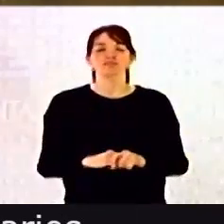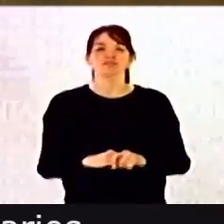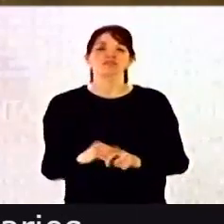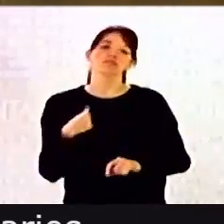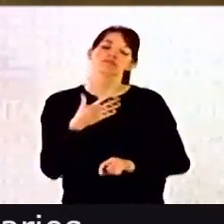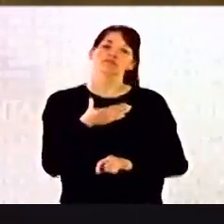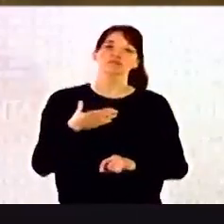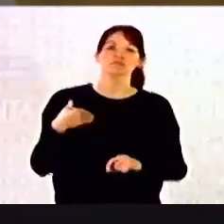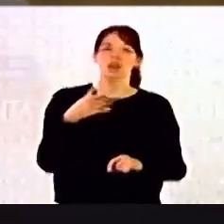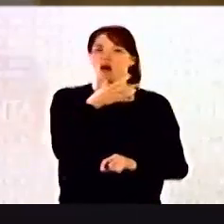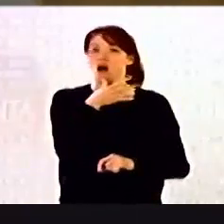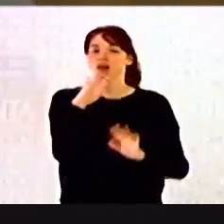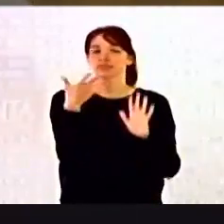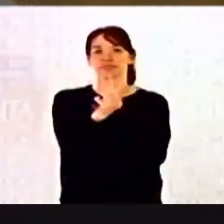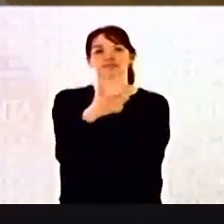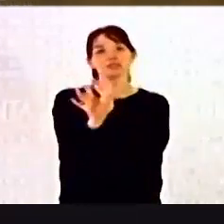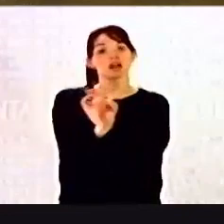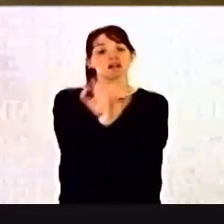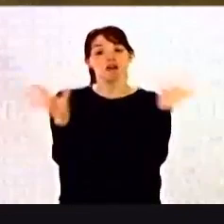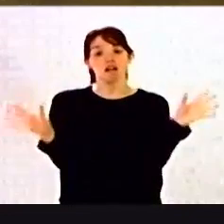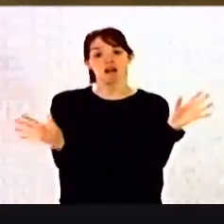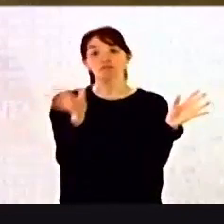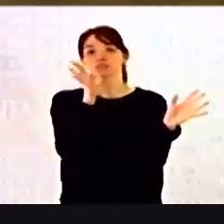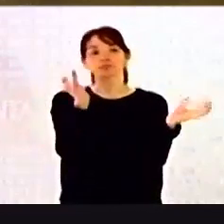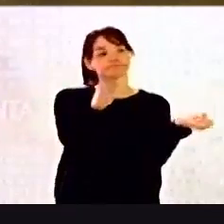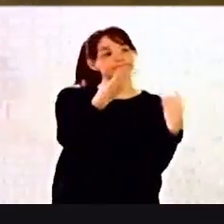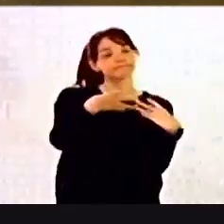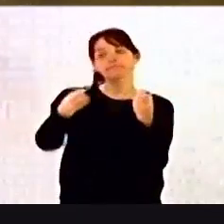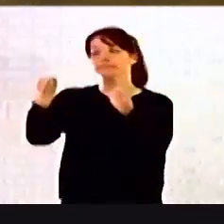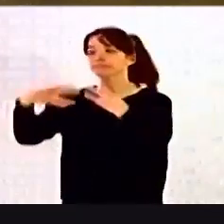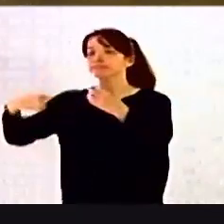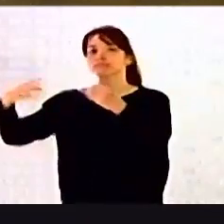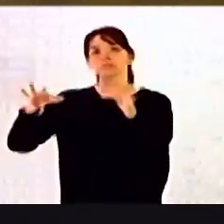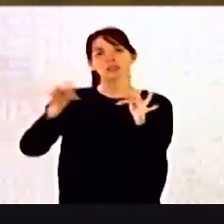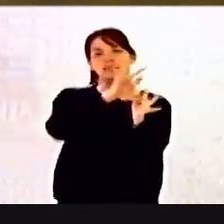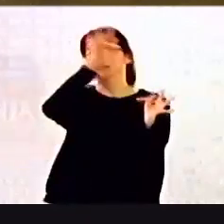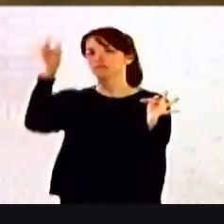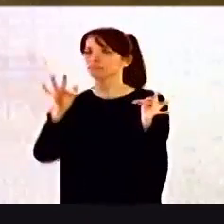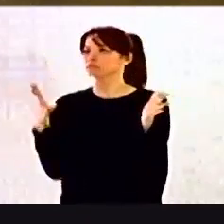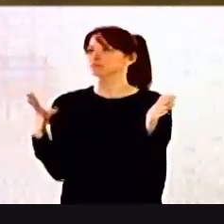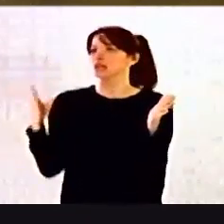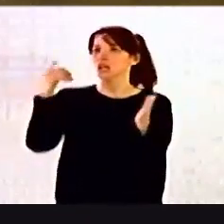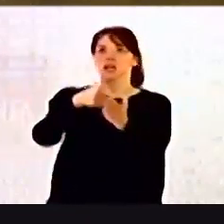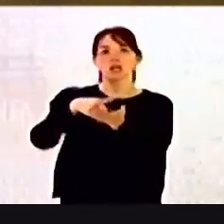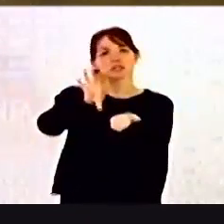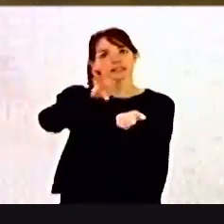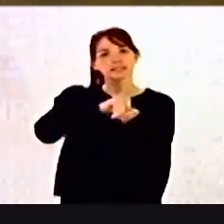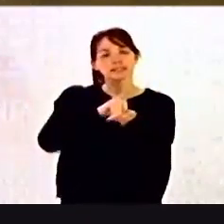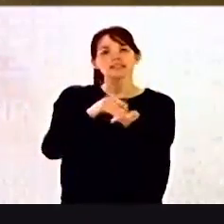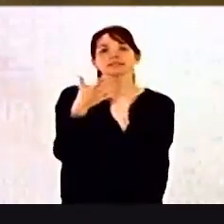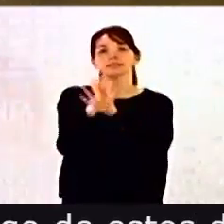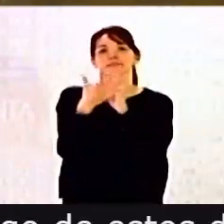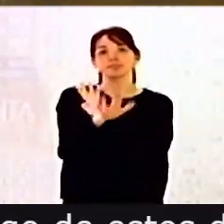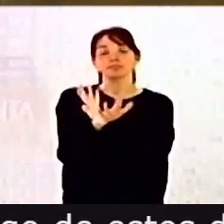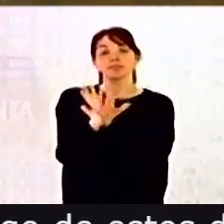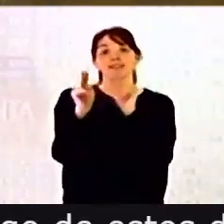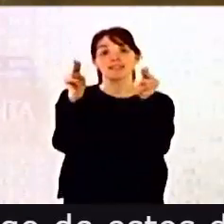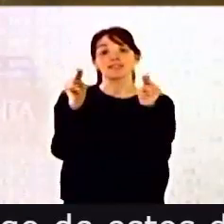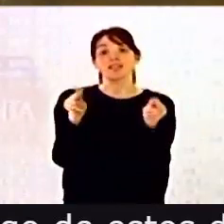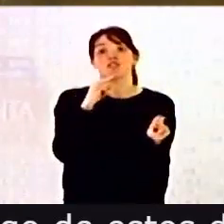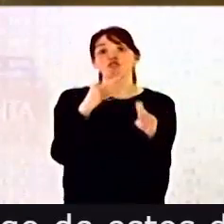Quiero aclarar con las diferentes informaciones que ha habido a lo largo de estos días que la residencia del Cuartillo,